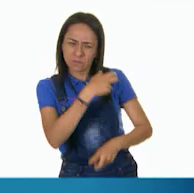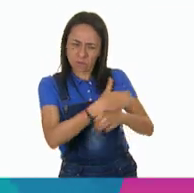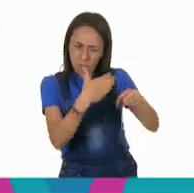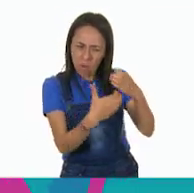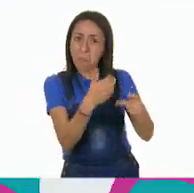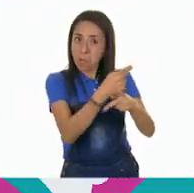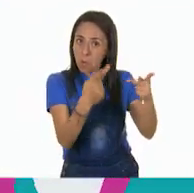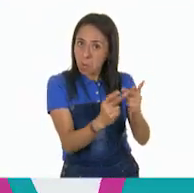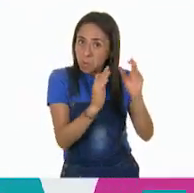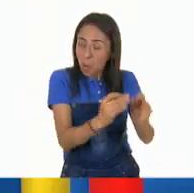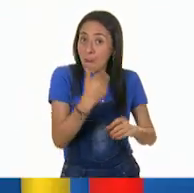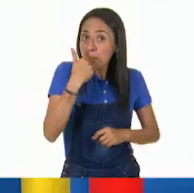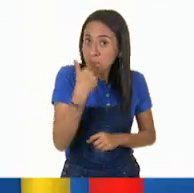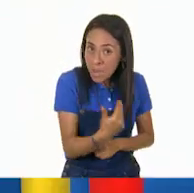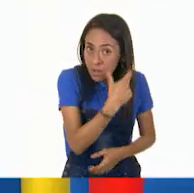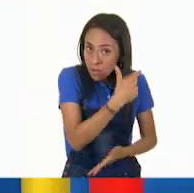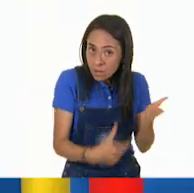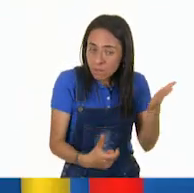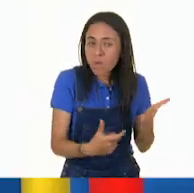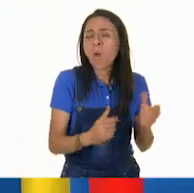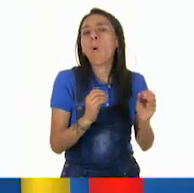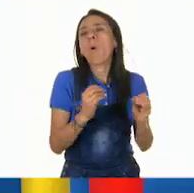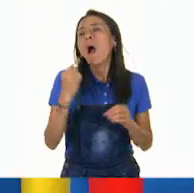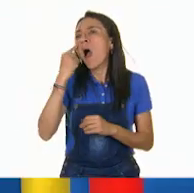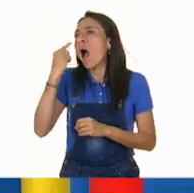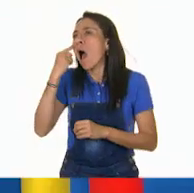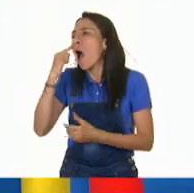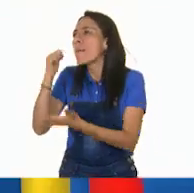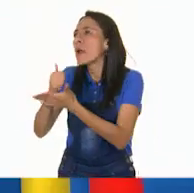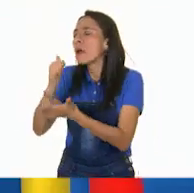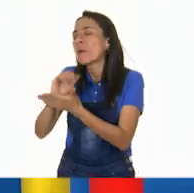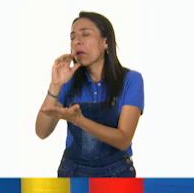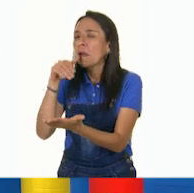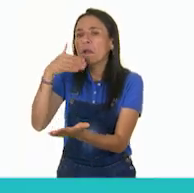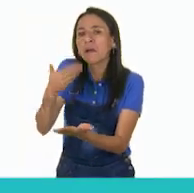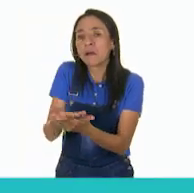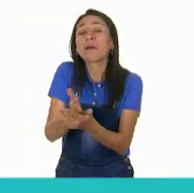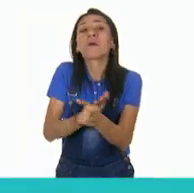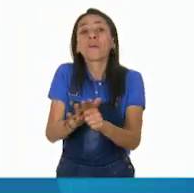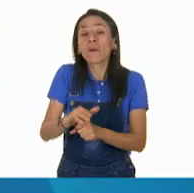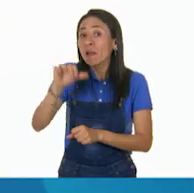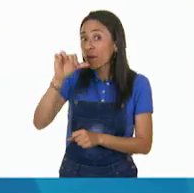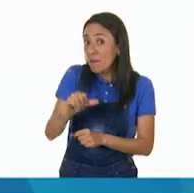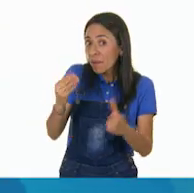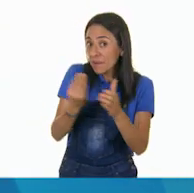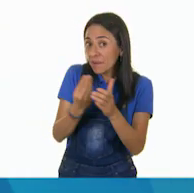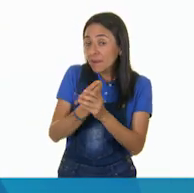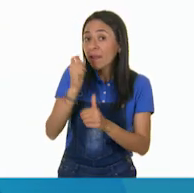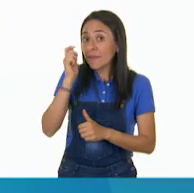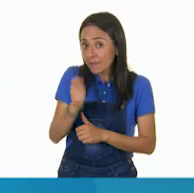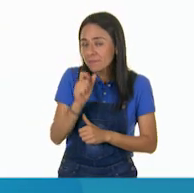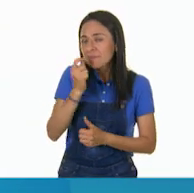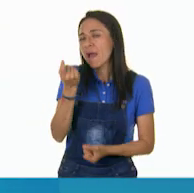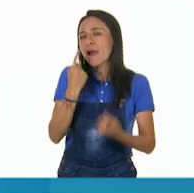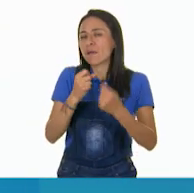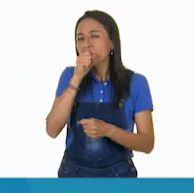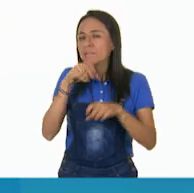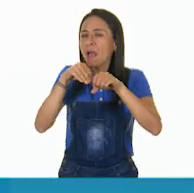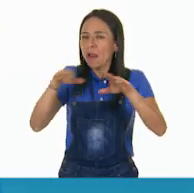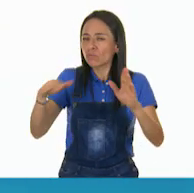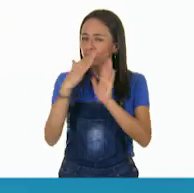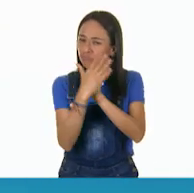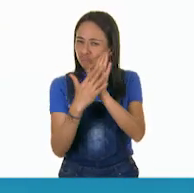muchas veces recuerden que en la clase de hoy revisamos la publicidad escrita de algunos anuncios y